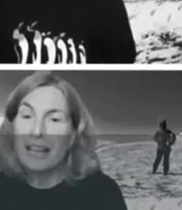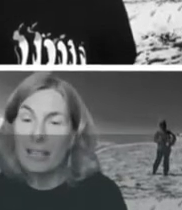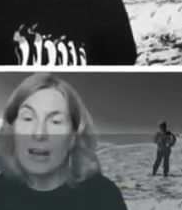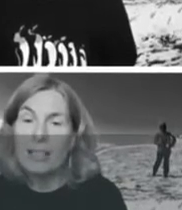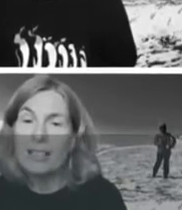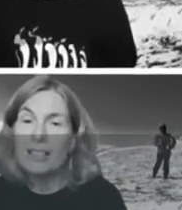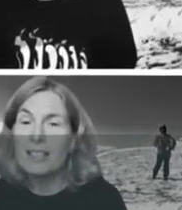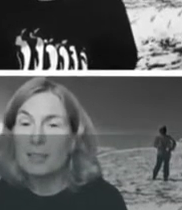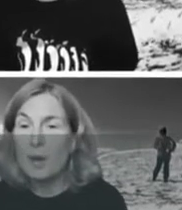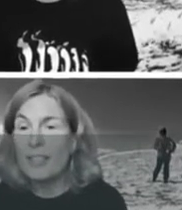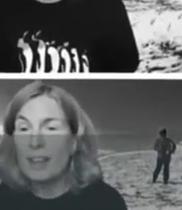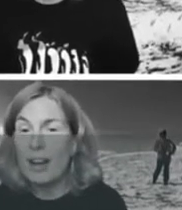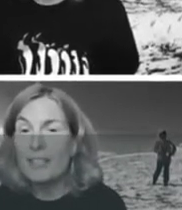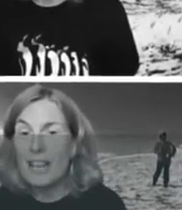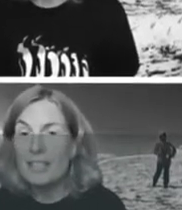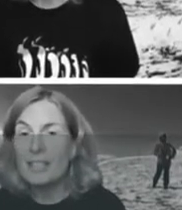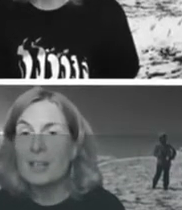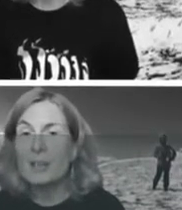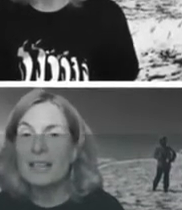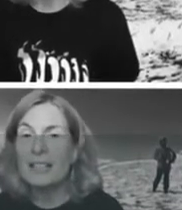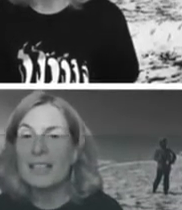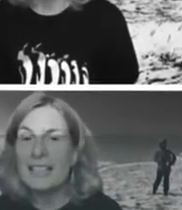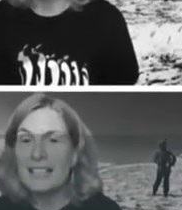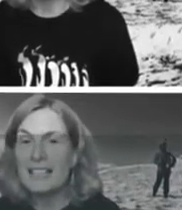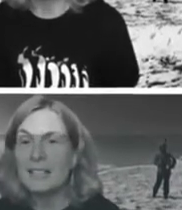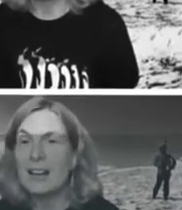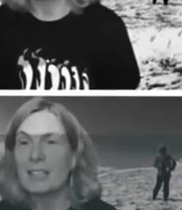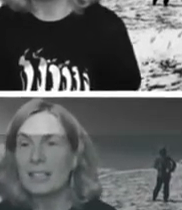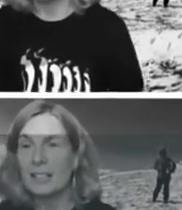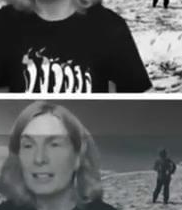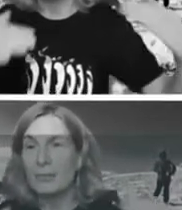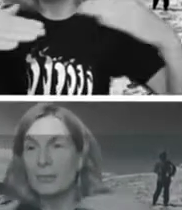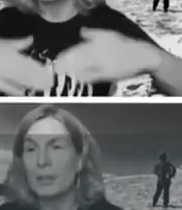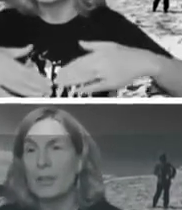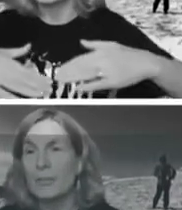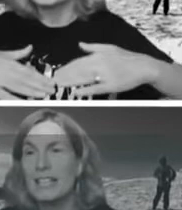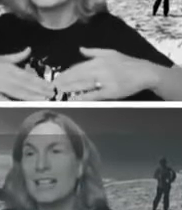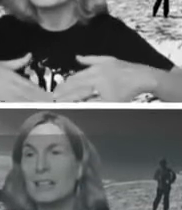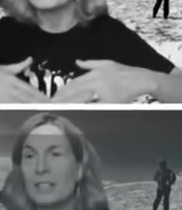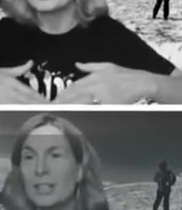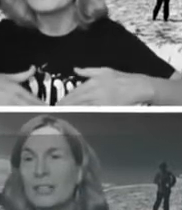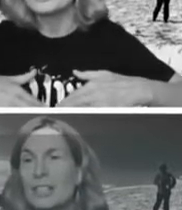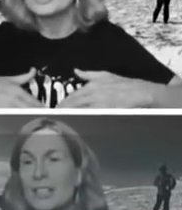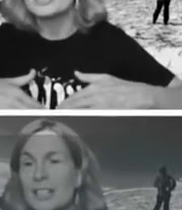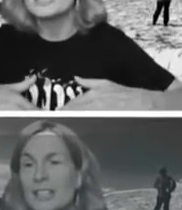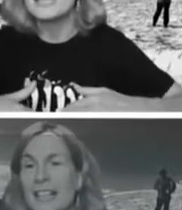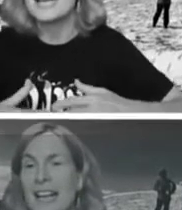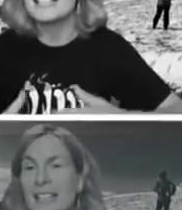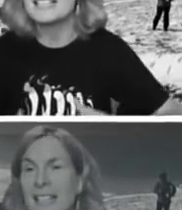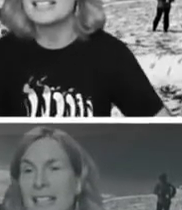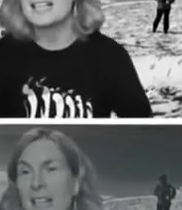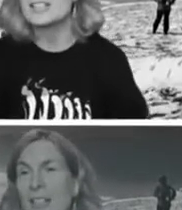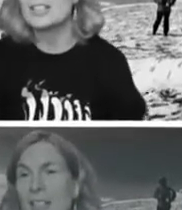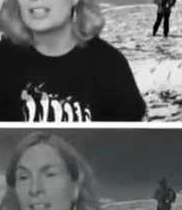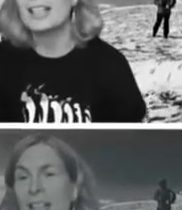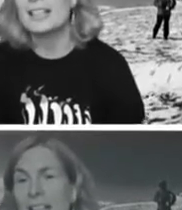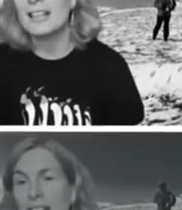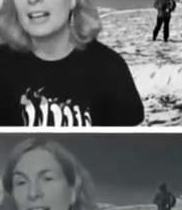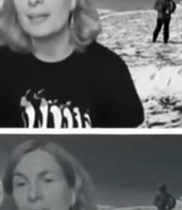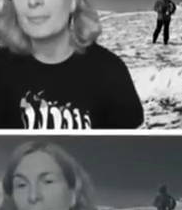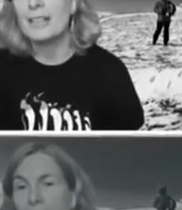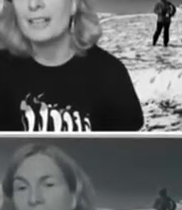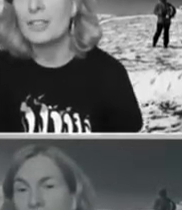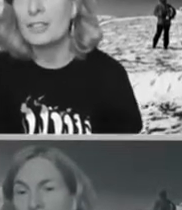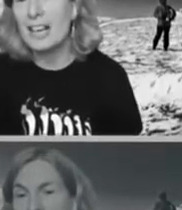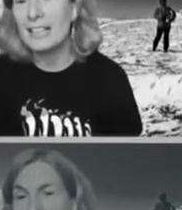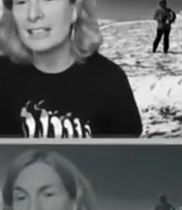australiana, teníamos grandes lechos de musgo que estaban empapados. Puedes ver aquí montones de charcos de agua en los lechos